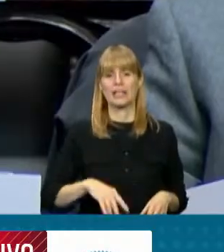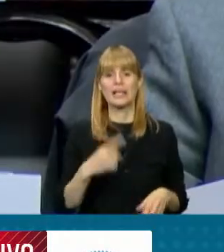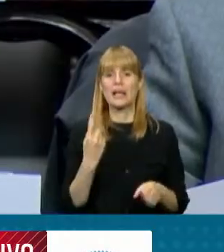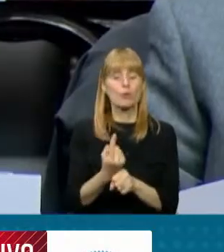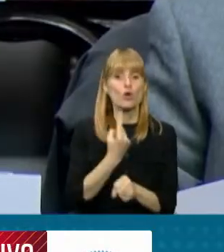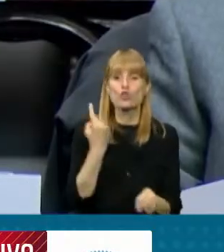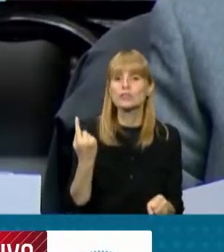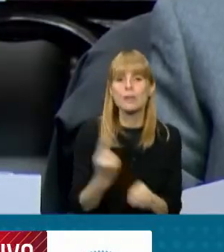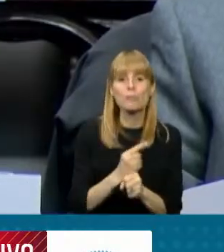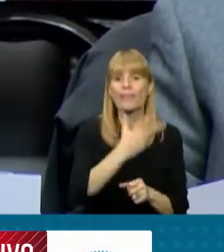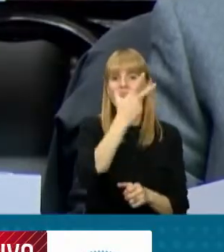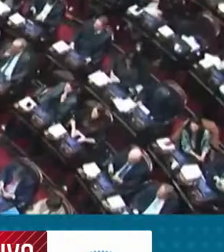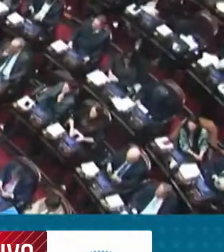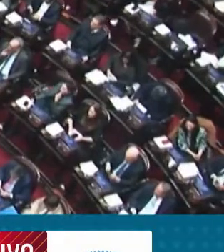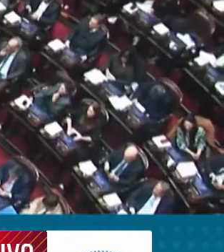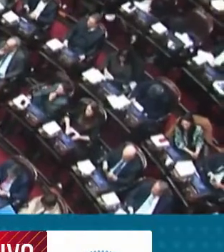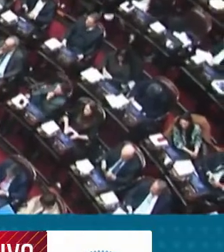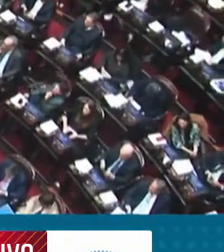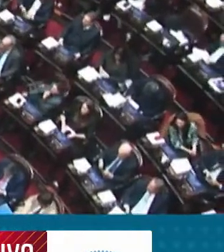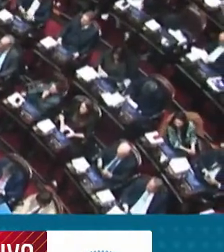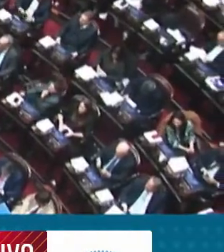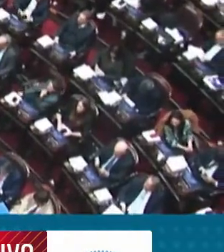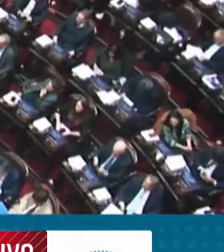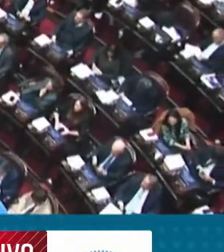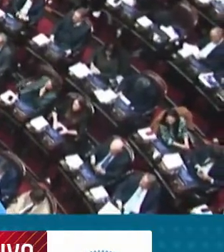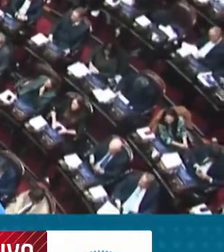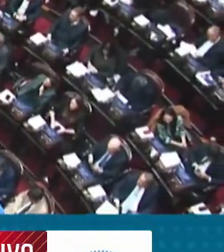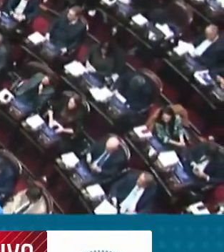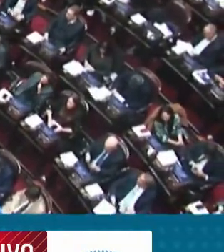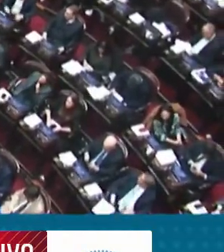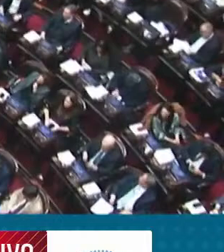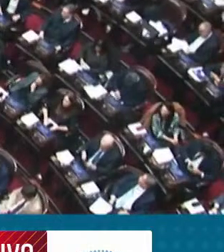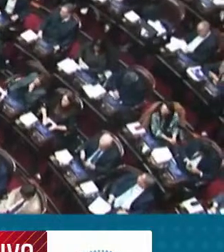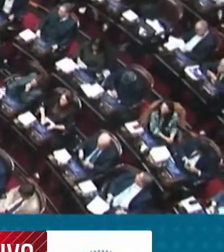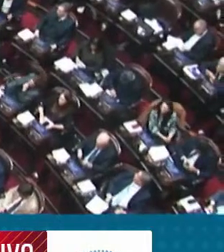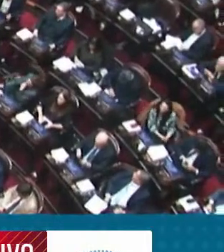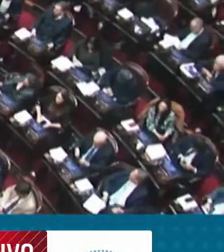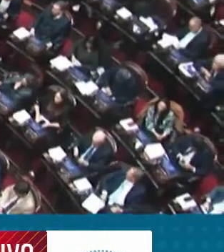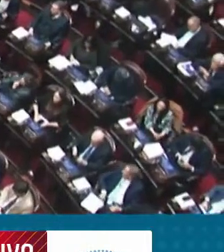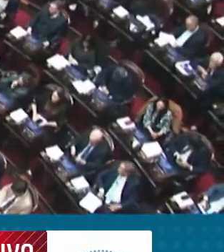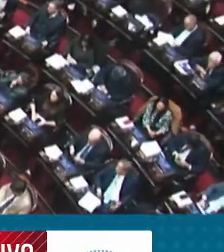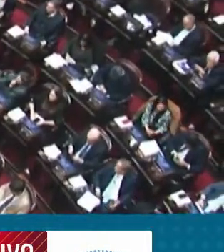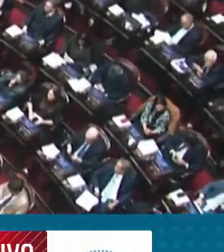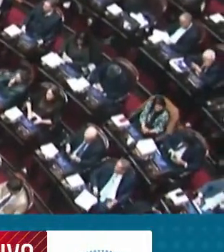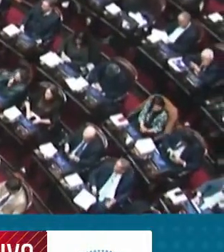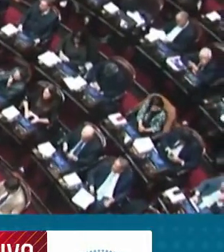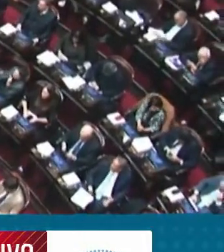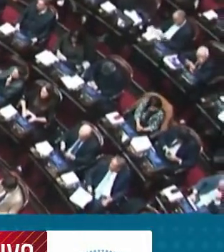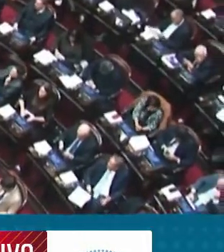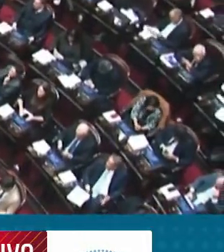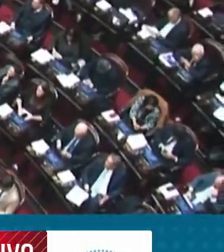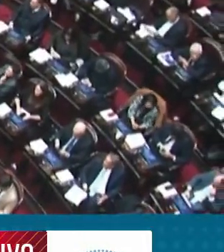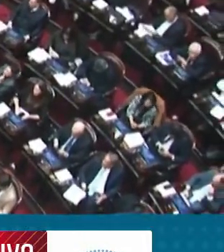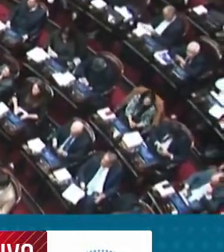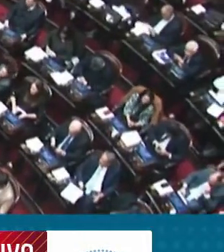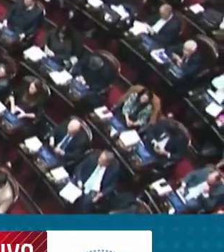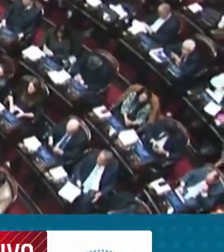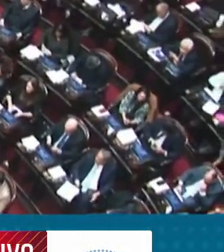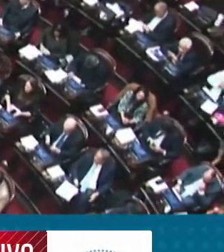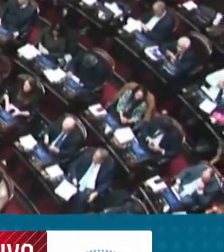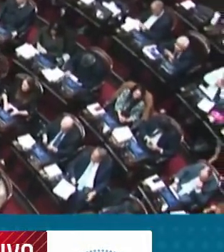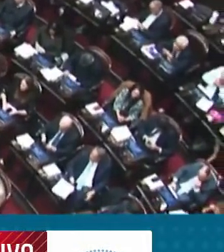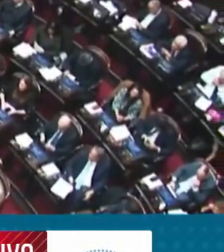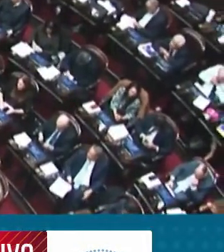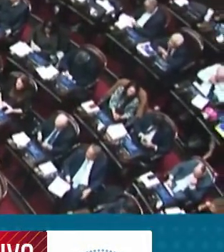4.15, sí, está bien, son 60.000 pesos más. Sí, pero no te cambia la ecuación. Te ayuda y